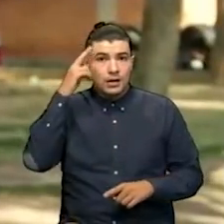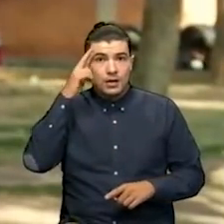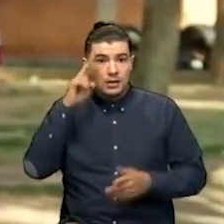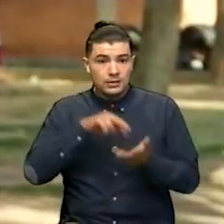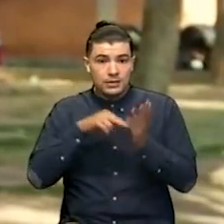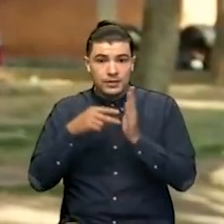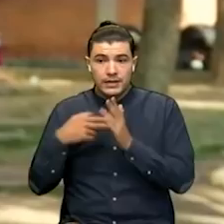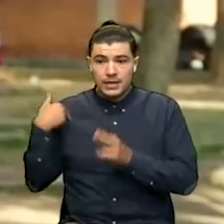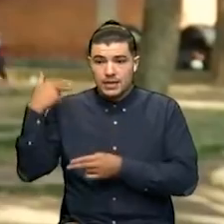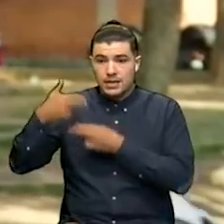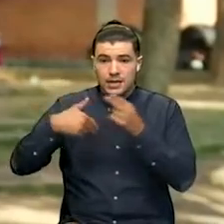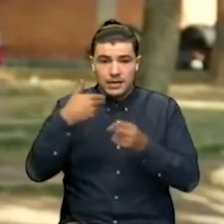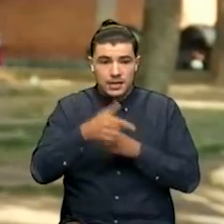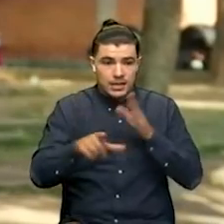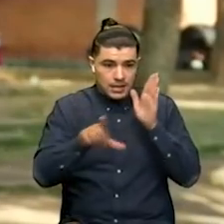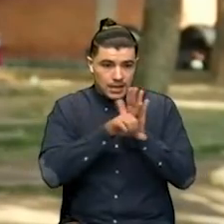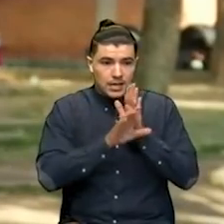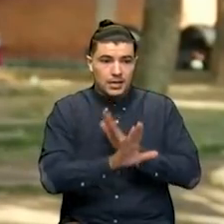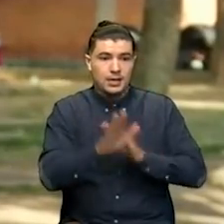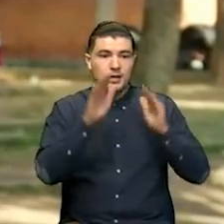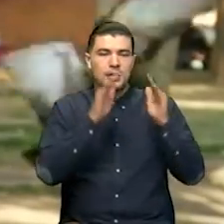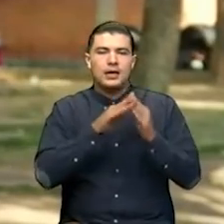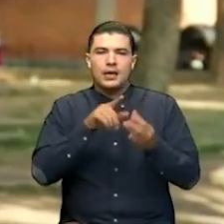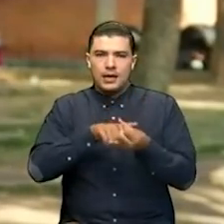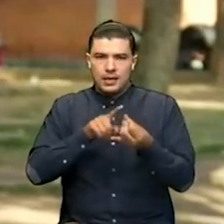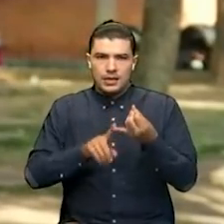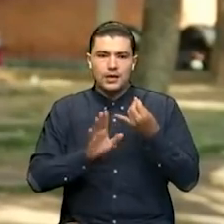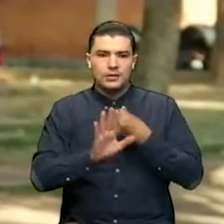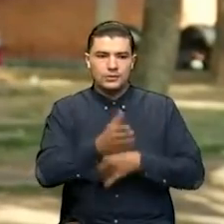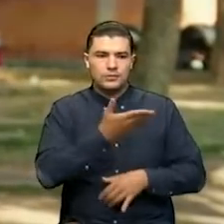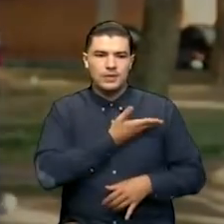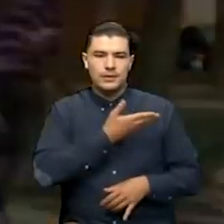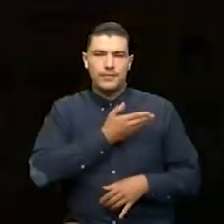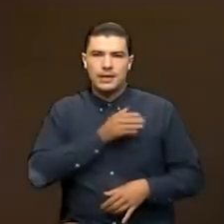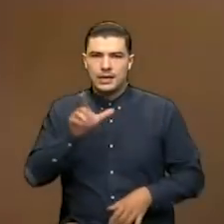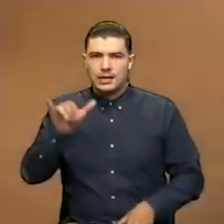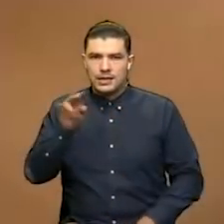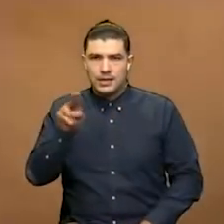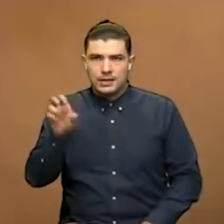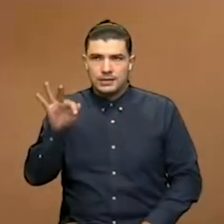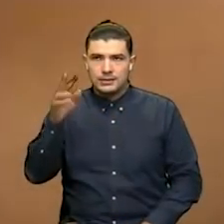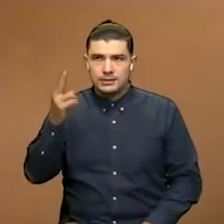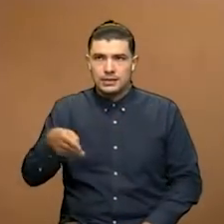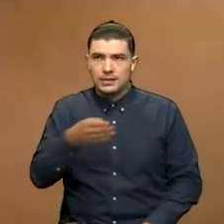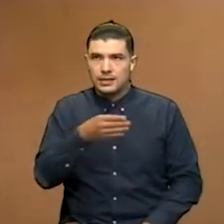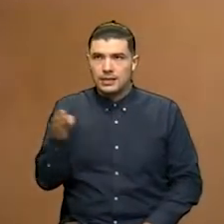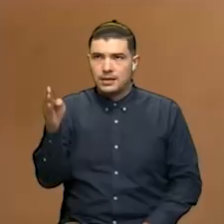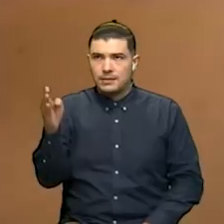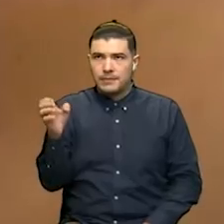herencia y la legalización de una vivienda es el caso de la mamá de Lisette Vera.